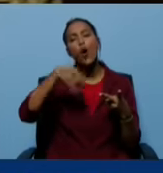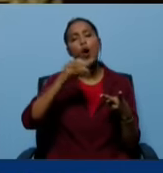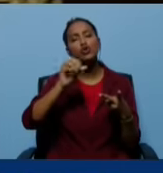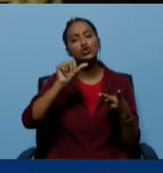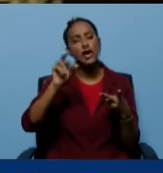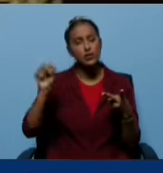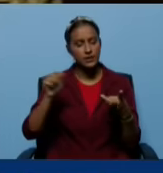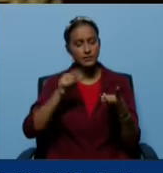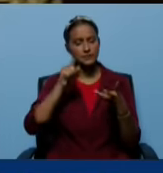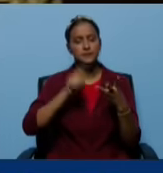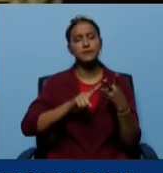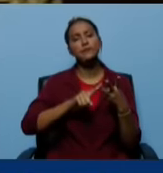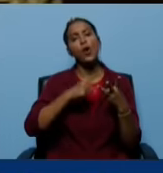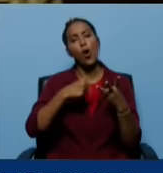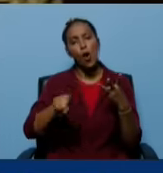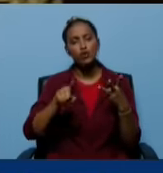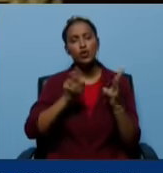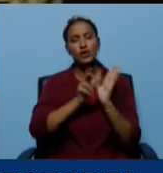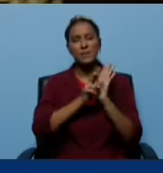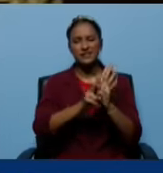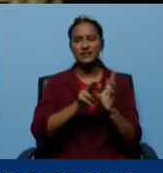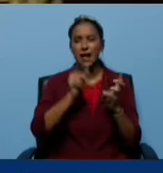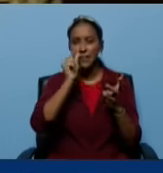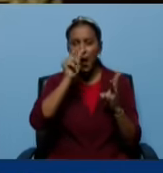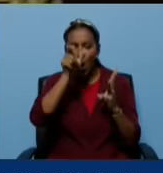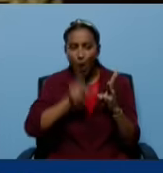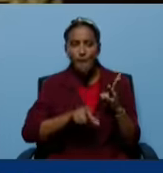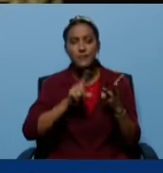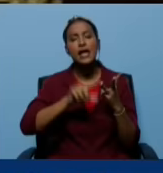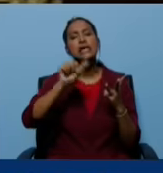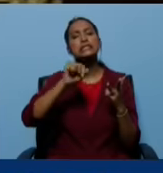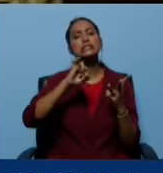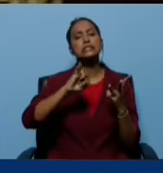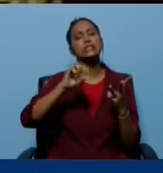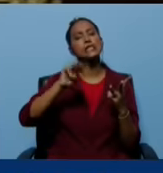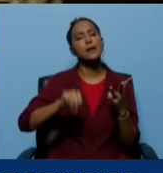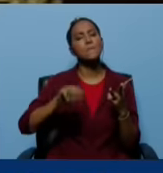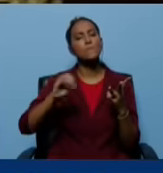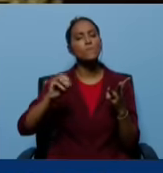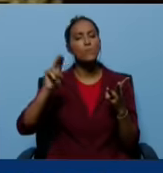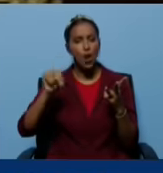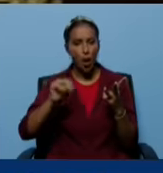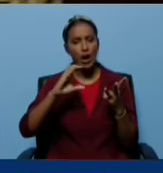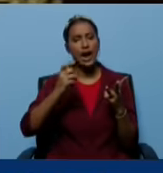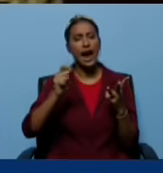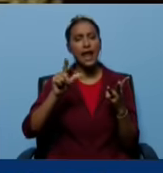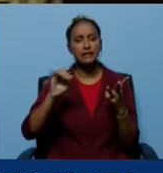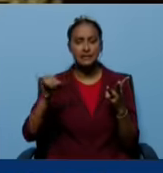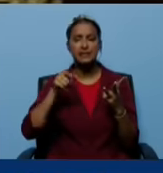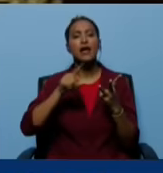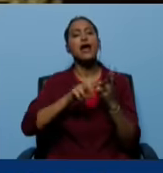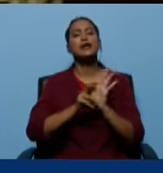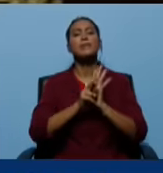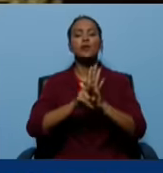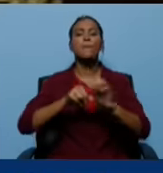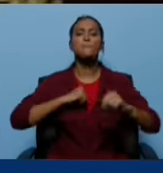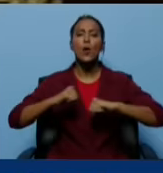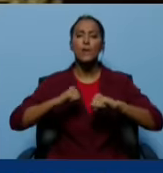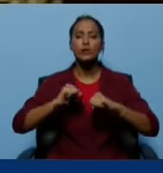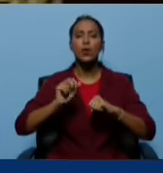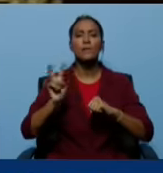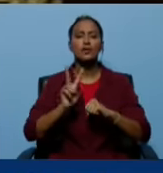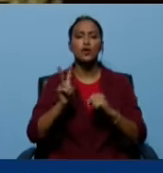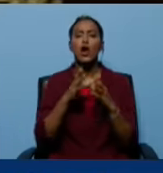Unidad Democrática, y José Simón Calzadilla, representante de Movimiento de Venezuela,